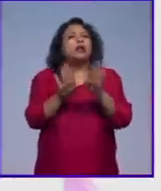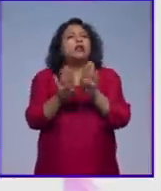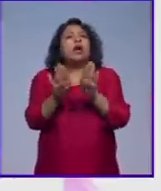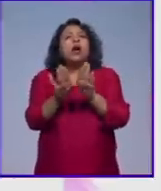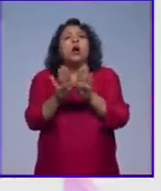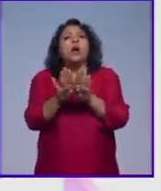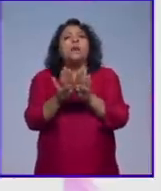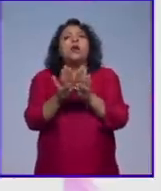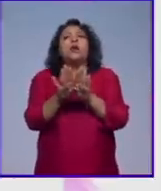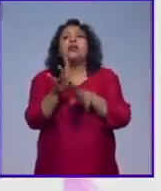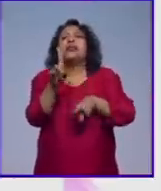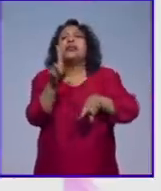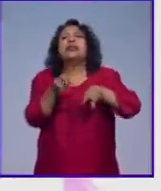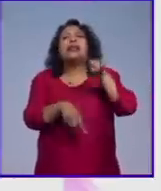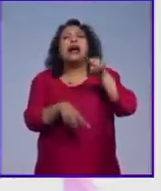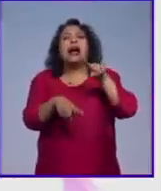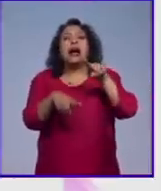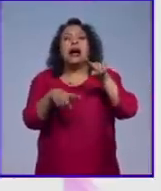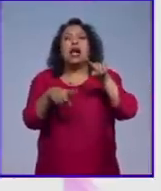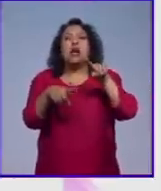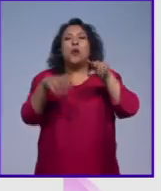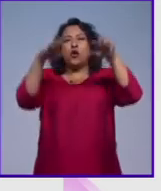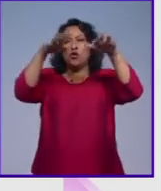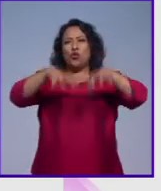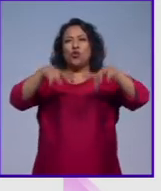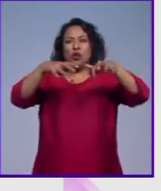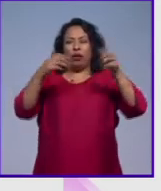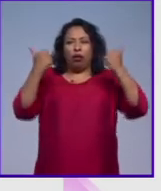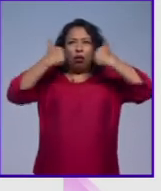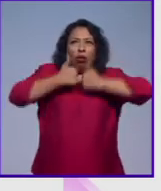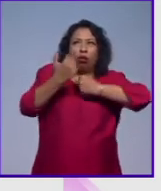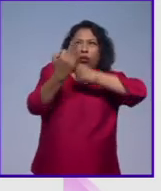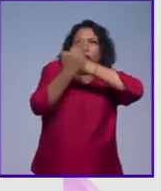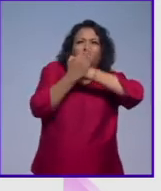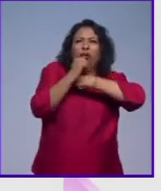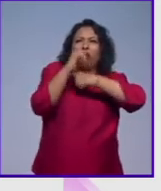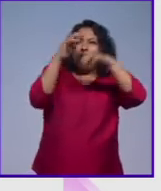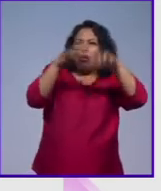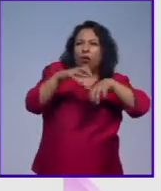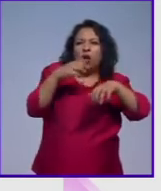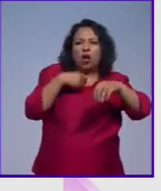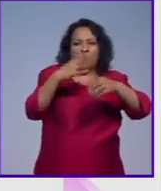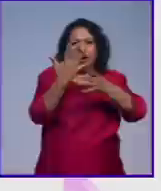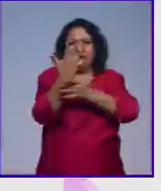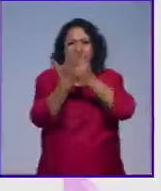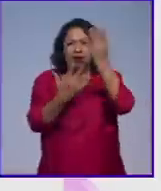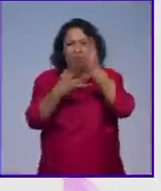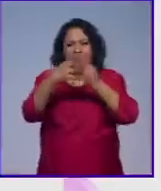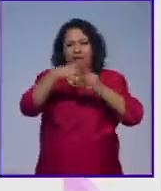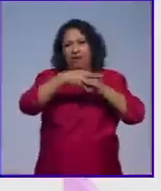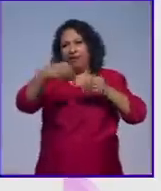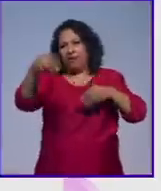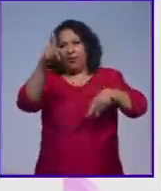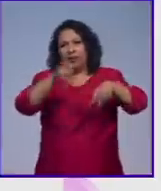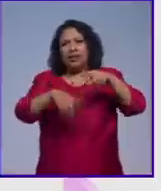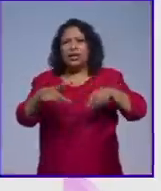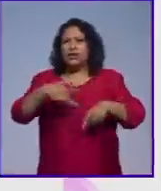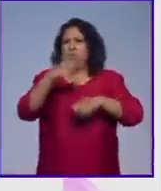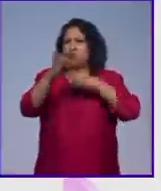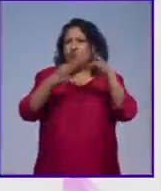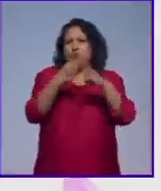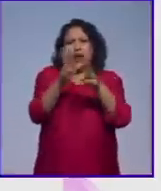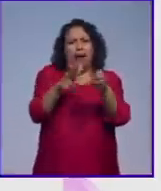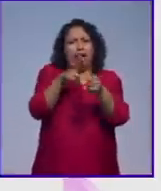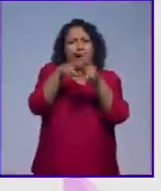pronto quitarnos el impermeable aunque no llueva y quitarnos los guantes y sentir al mundo como es,